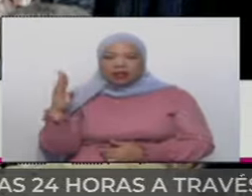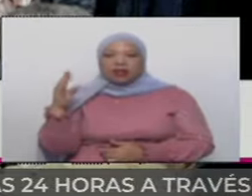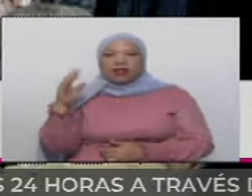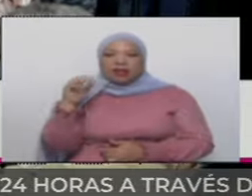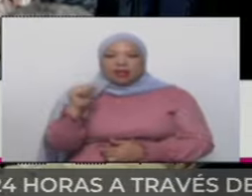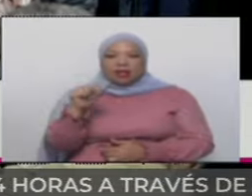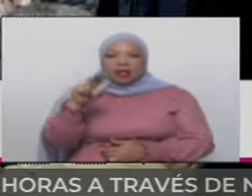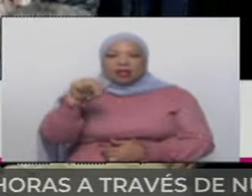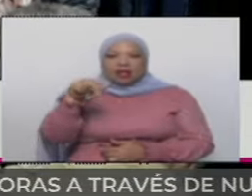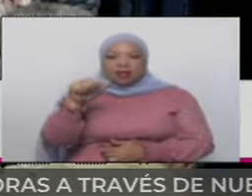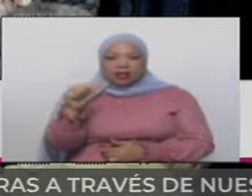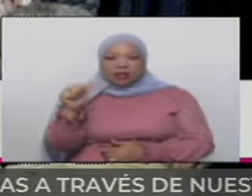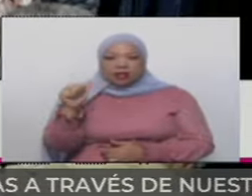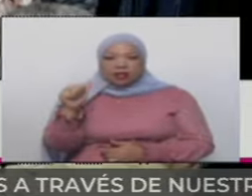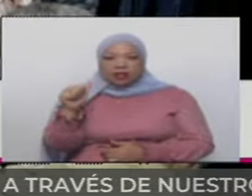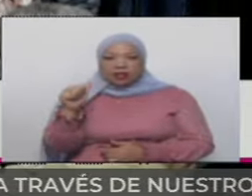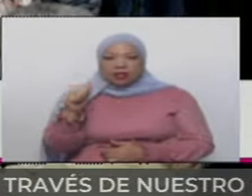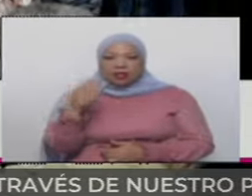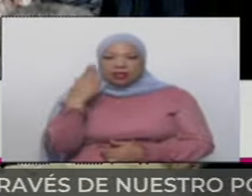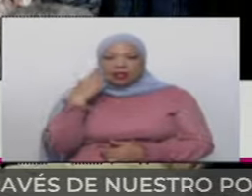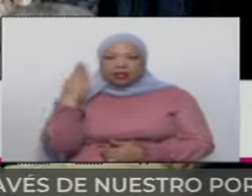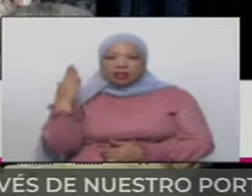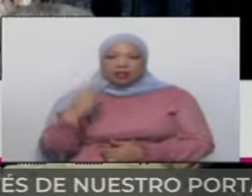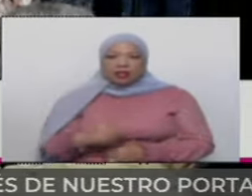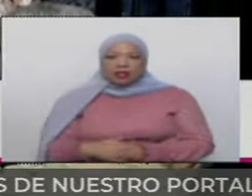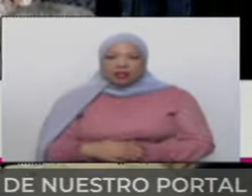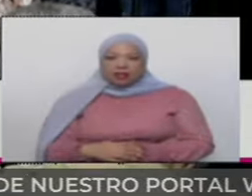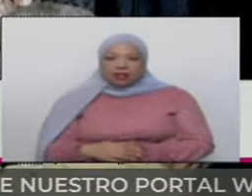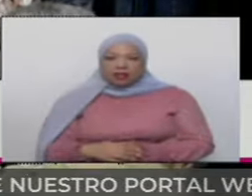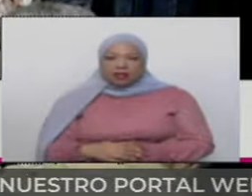Ana Cecilia Loyo,